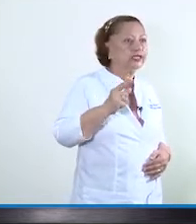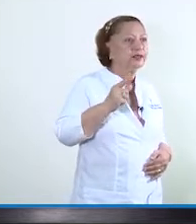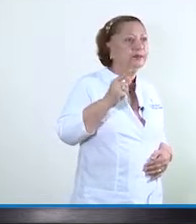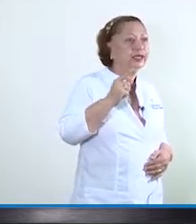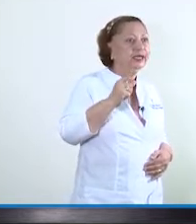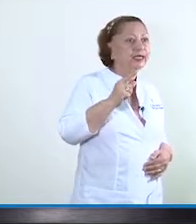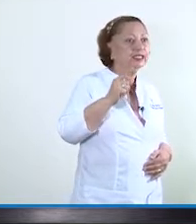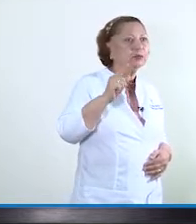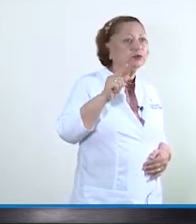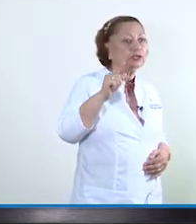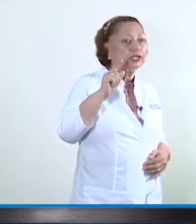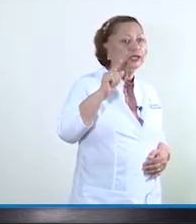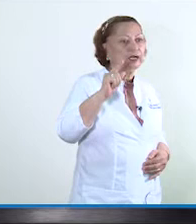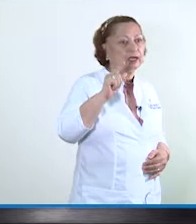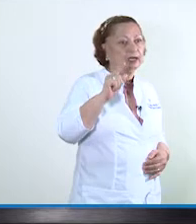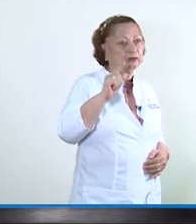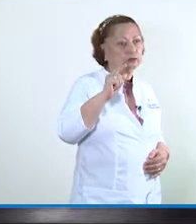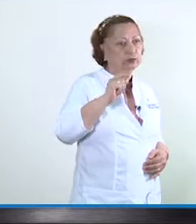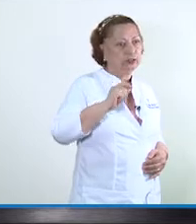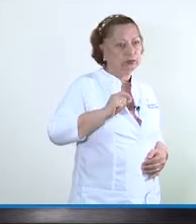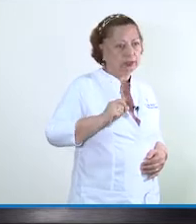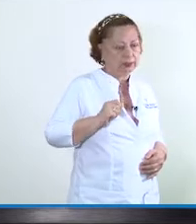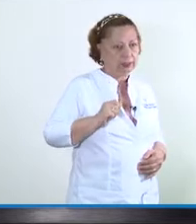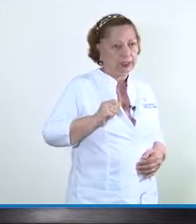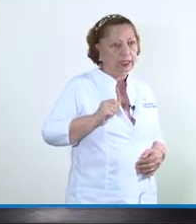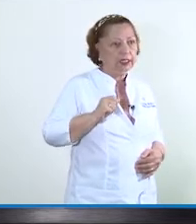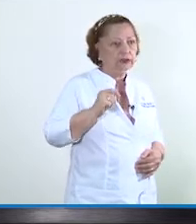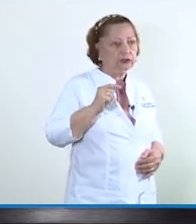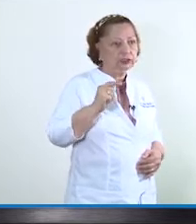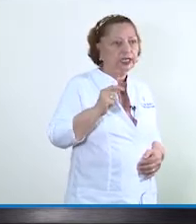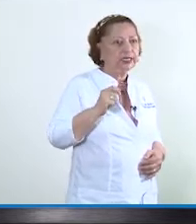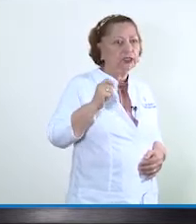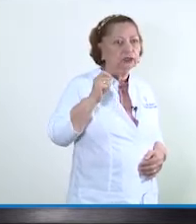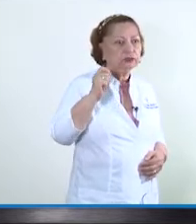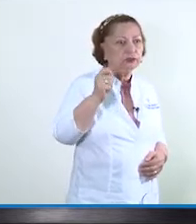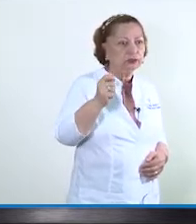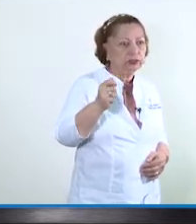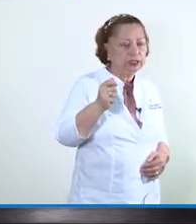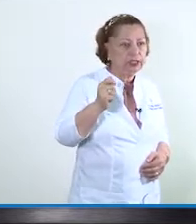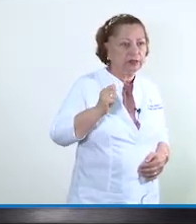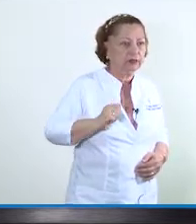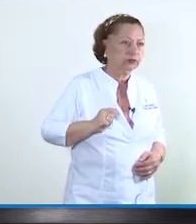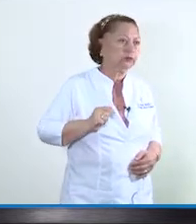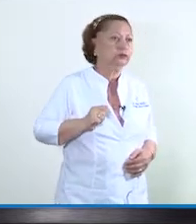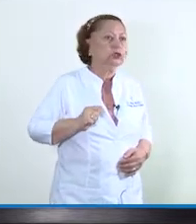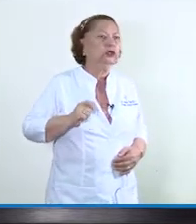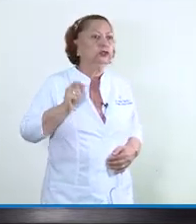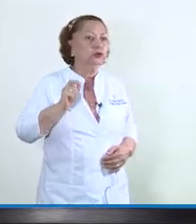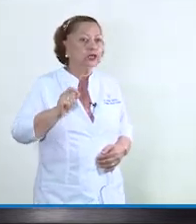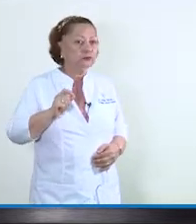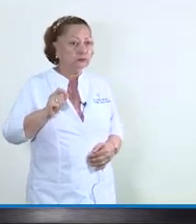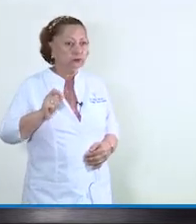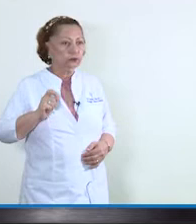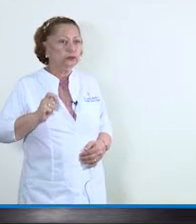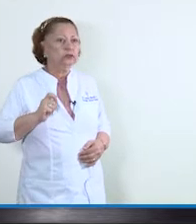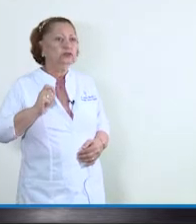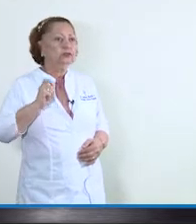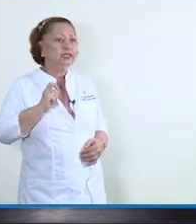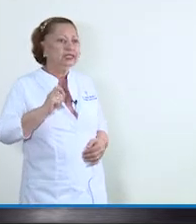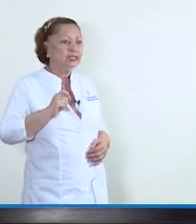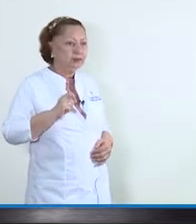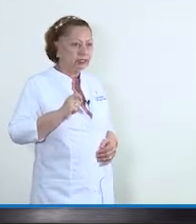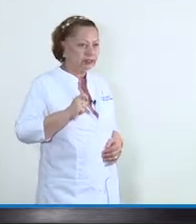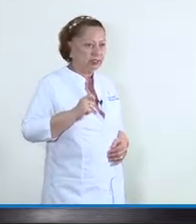de usar el mecanismo de autoayuda. Entonces aquí nosotros diríamos, no hay